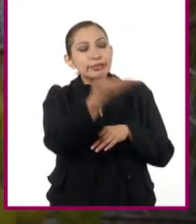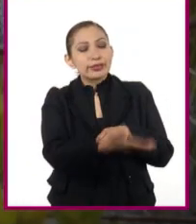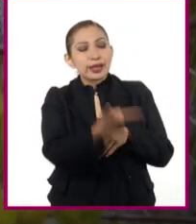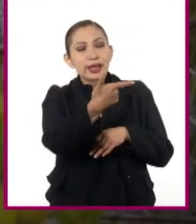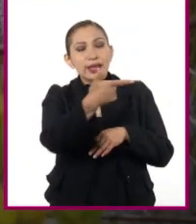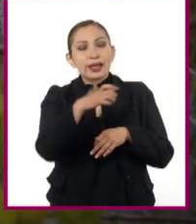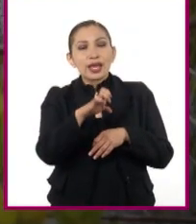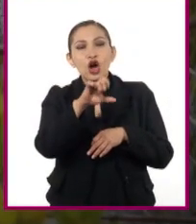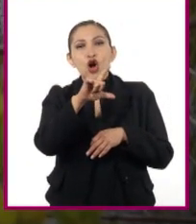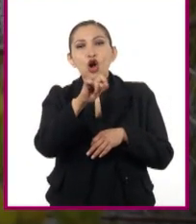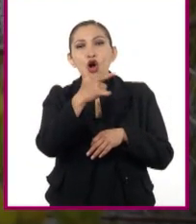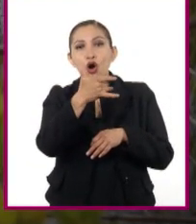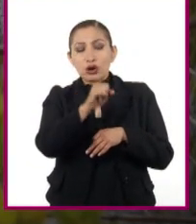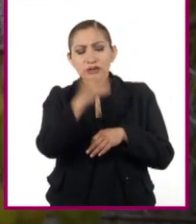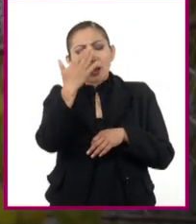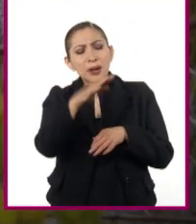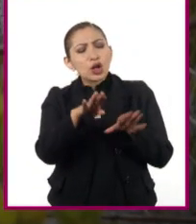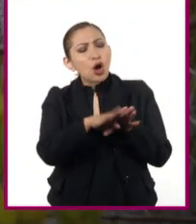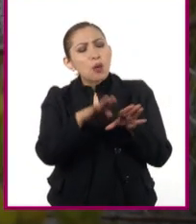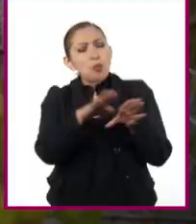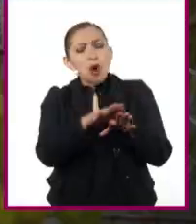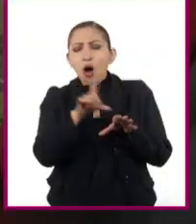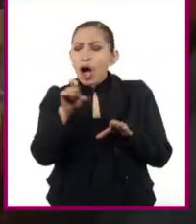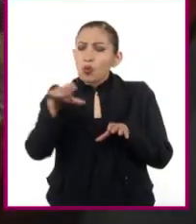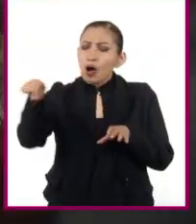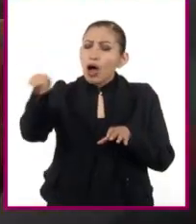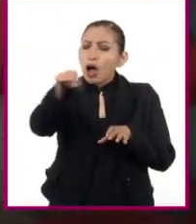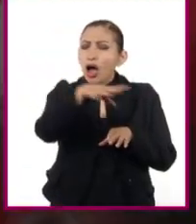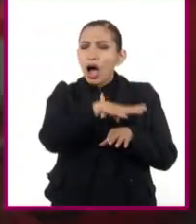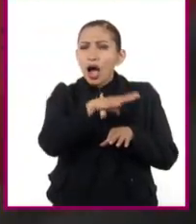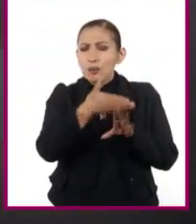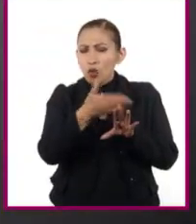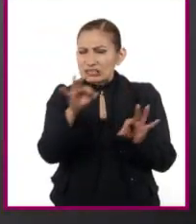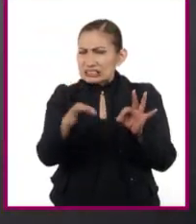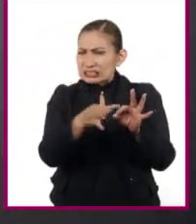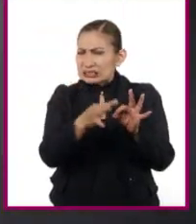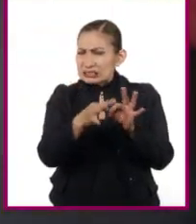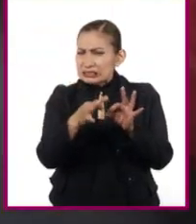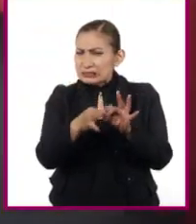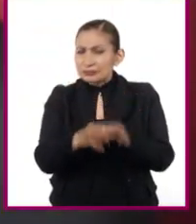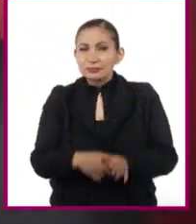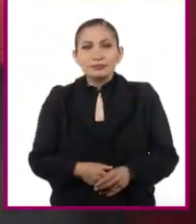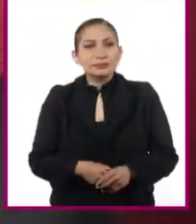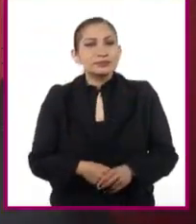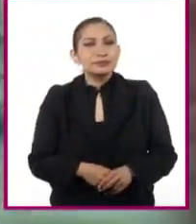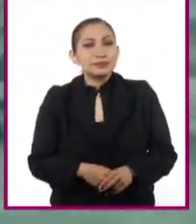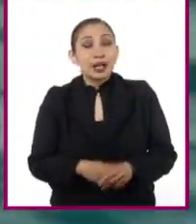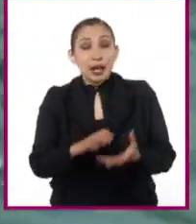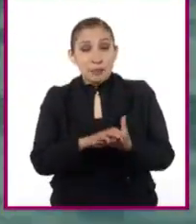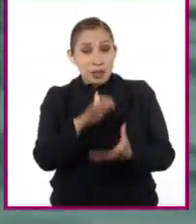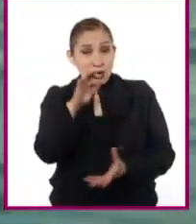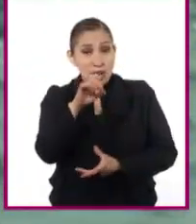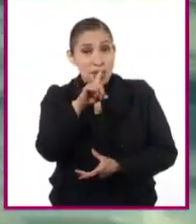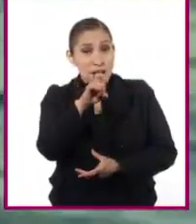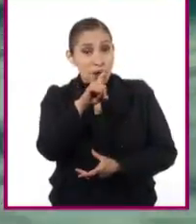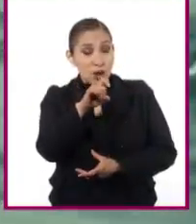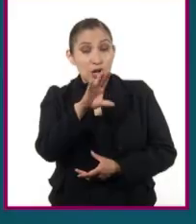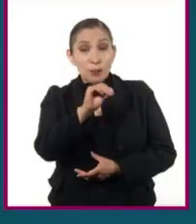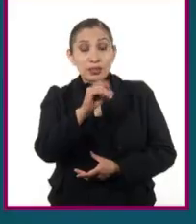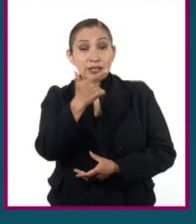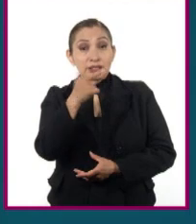los geólogos, es posible saber cómo se distribuye en la Tierra de manera muy precisa. Gran parte de ella,